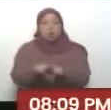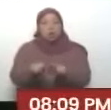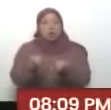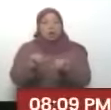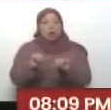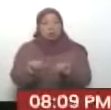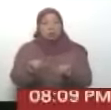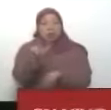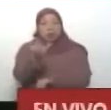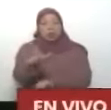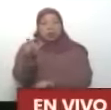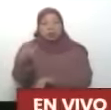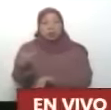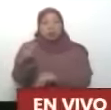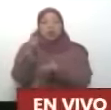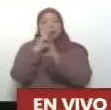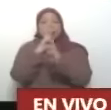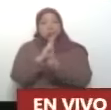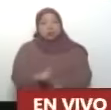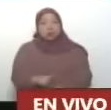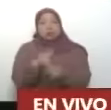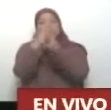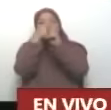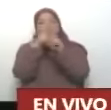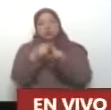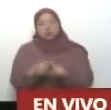rectoras, nos entregó los resultados,